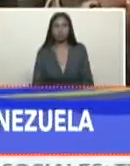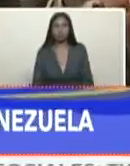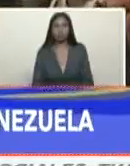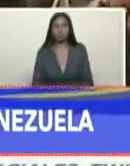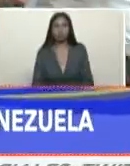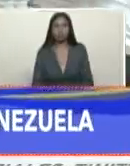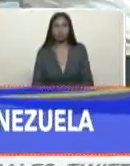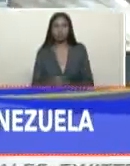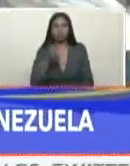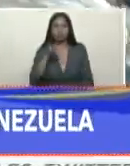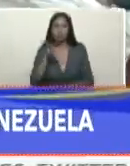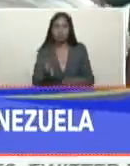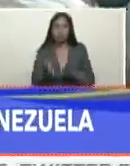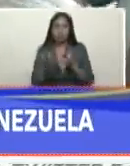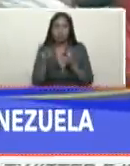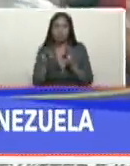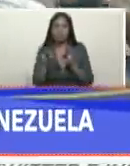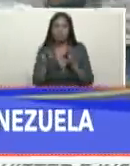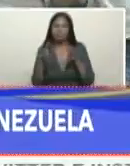para especializar